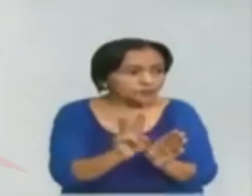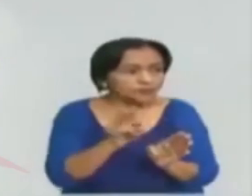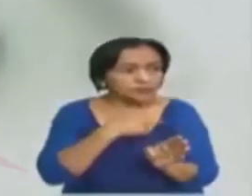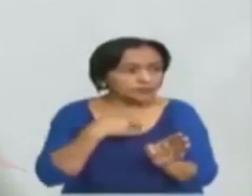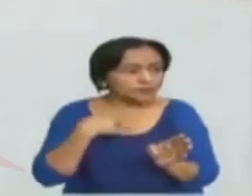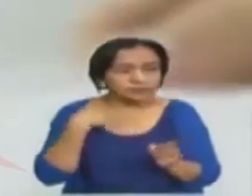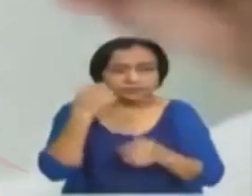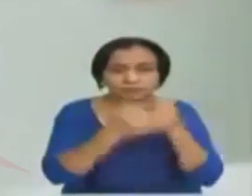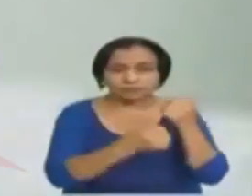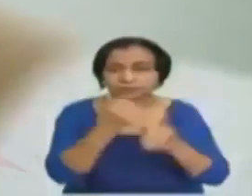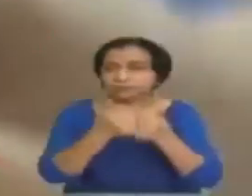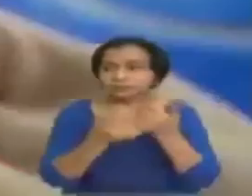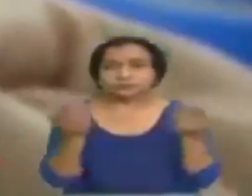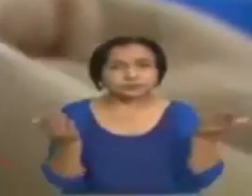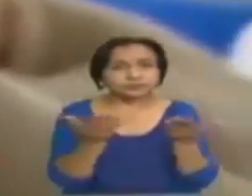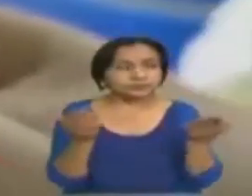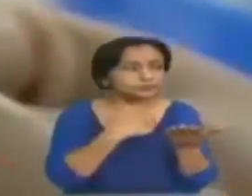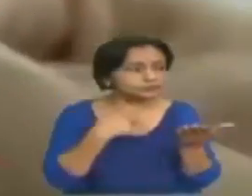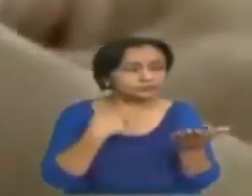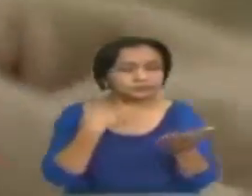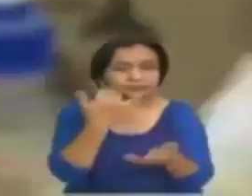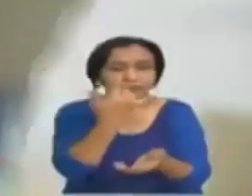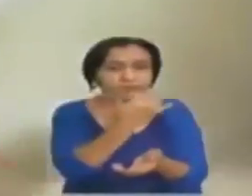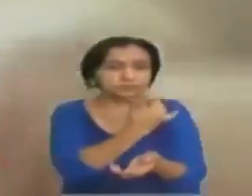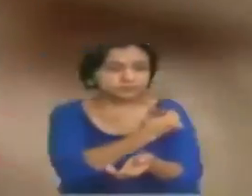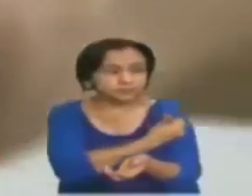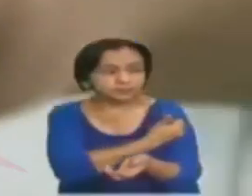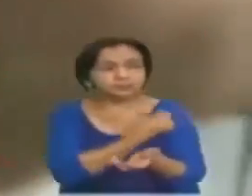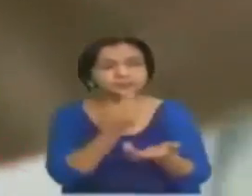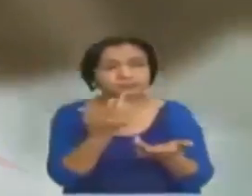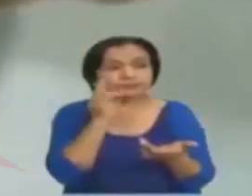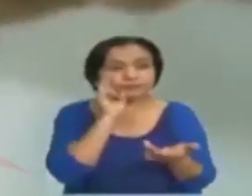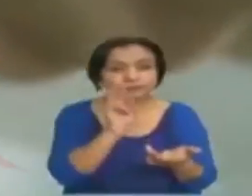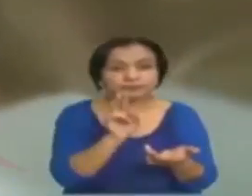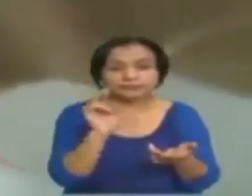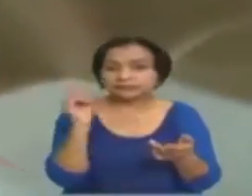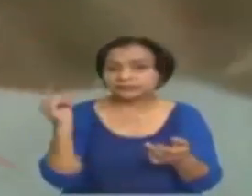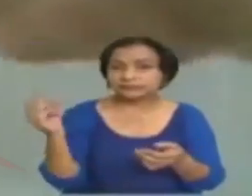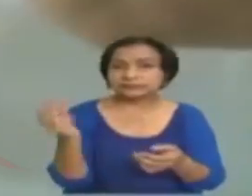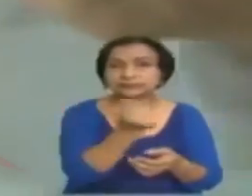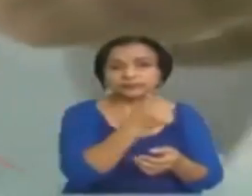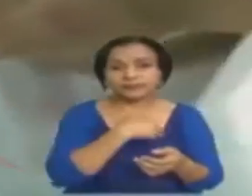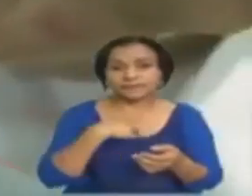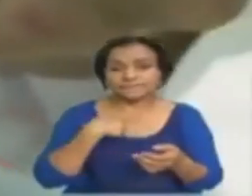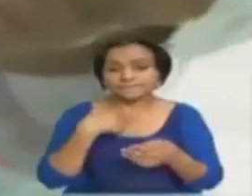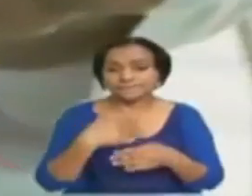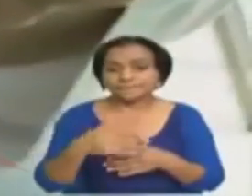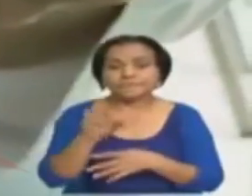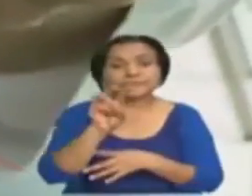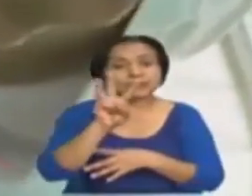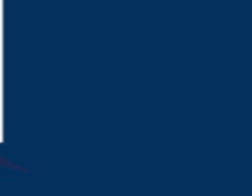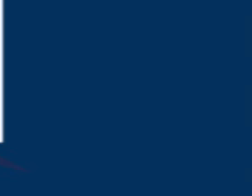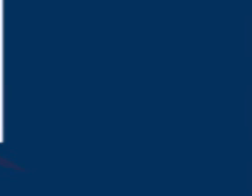Especiales, primera dosis, Jalapa también a las 7 de la mañana, puesto de salud Dina Tejada. Y